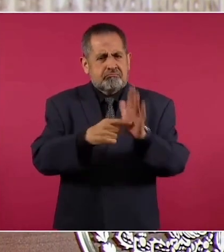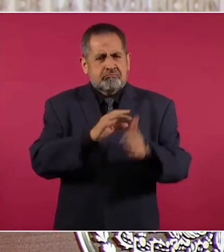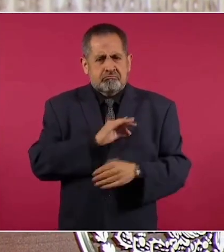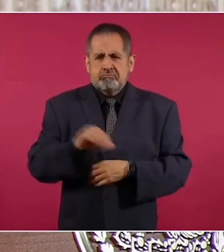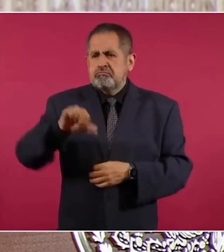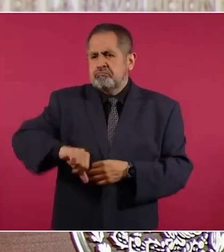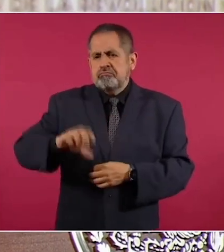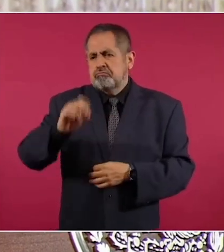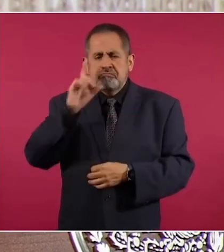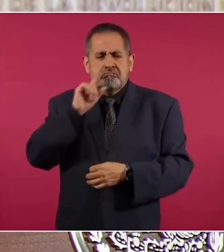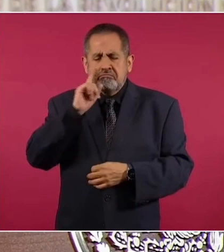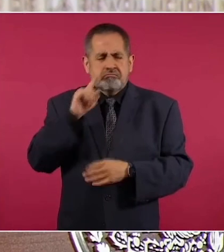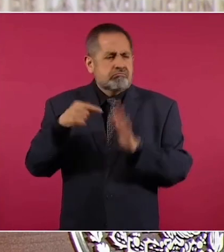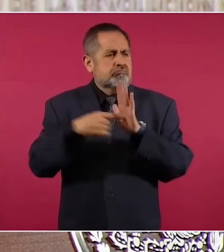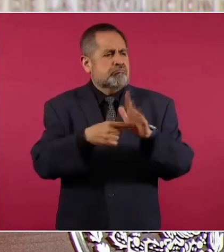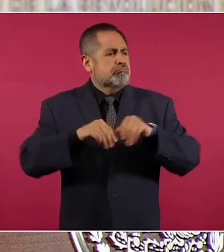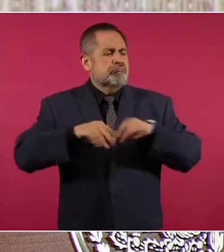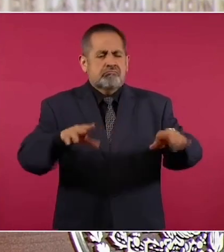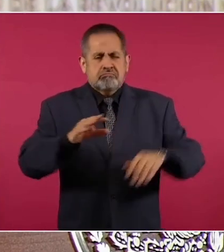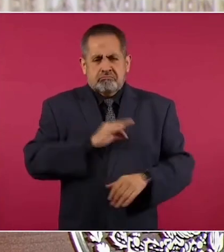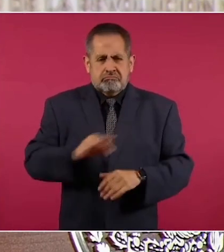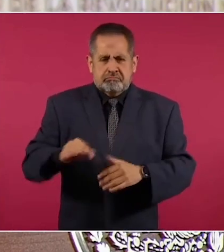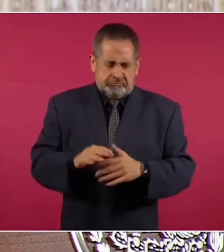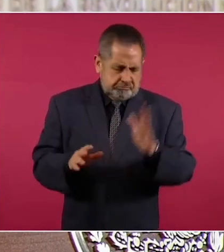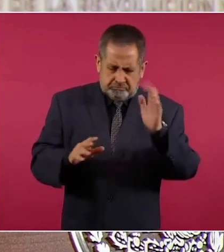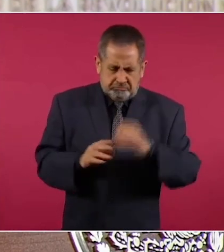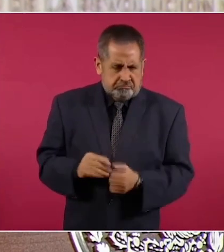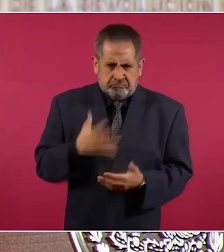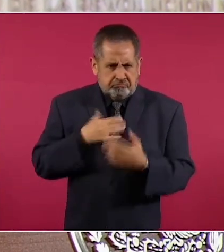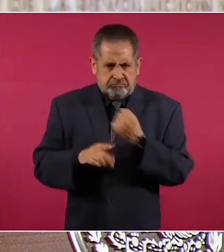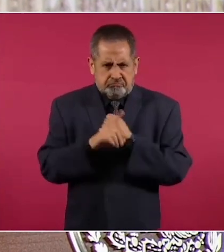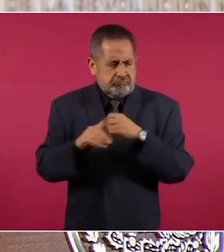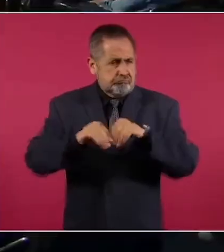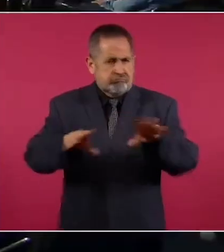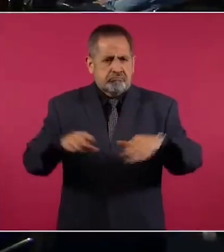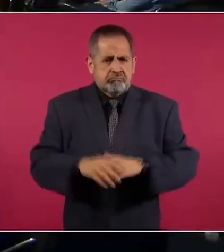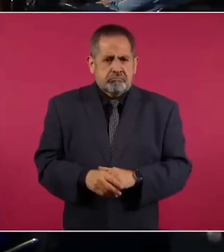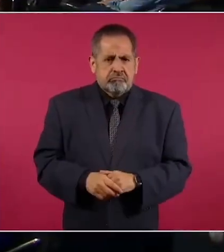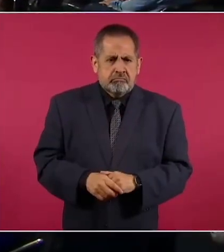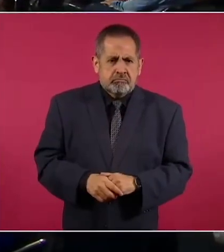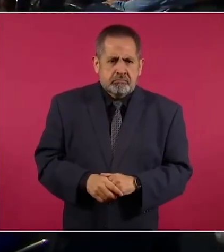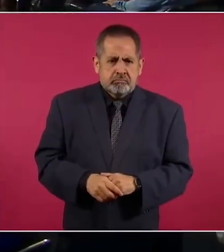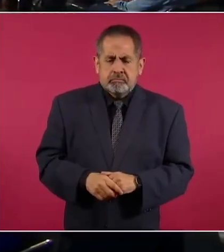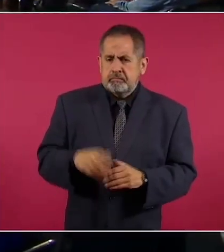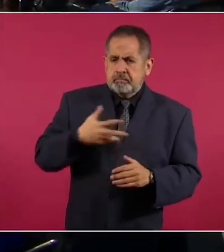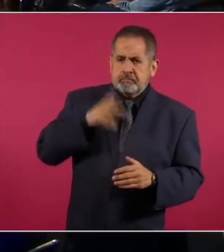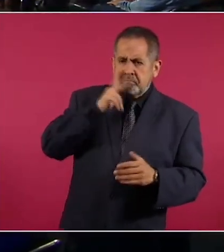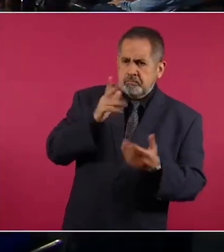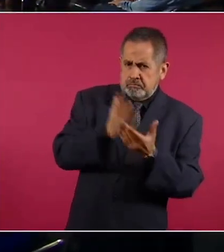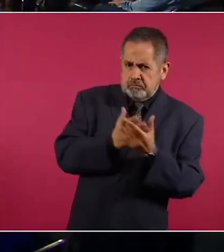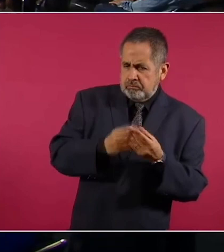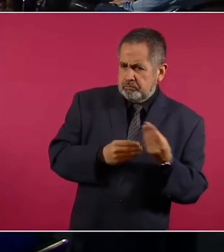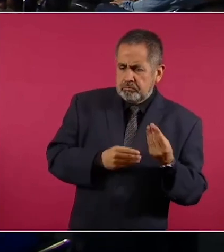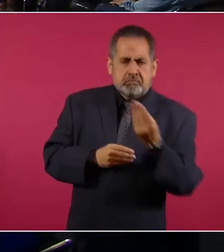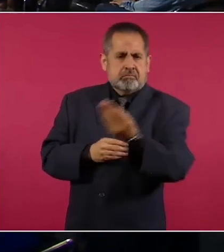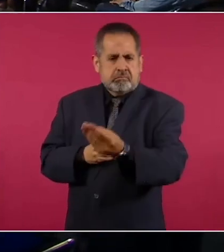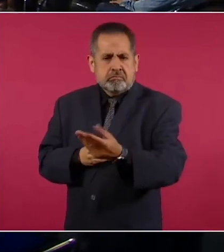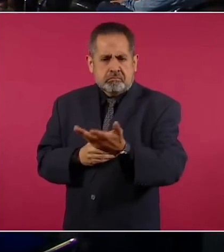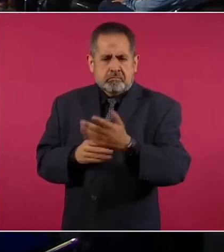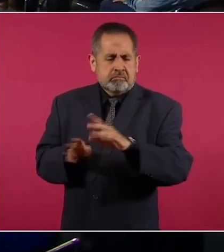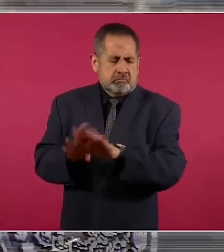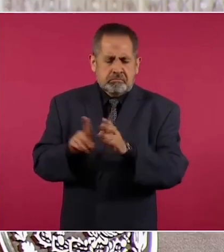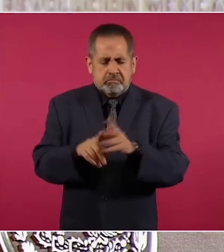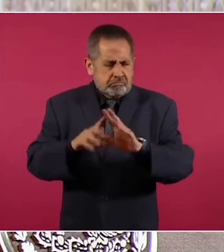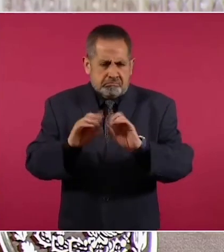¿Hoy o mañana? Sí, sin ningún problema. ¿Y también podemos entregarle las pruebas, presidente? Sí, sí, sí, sí,